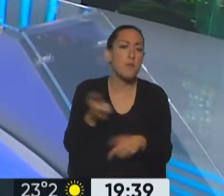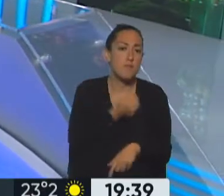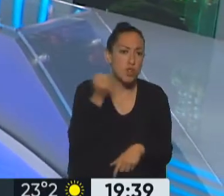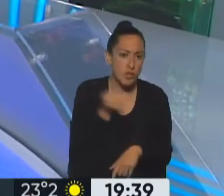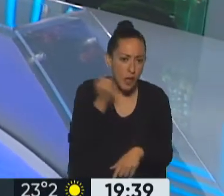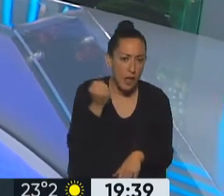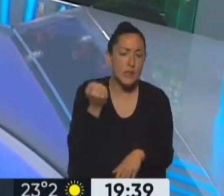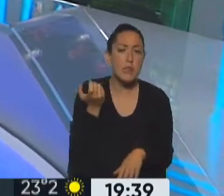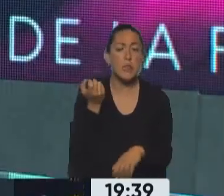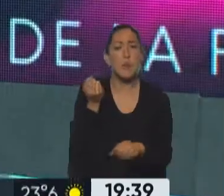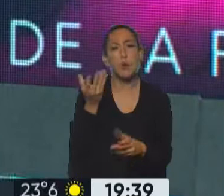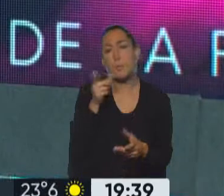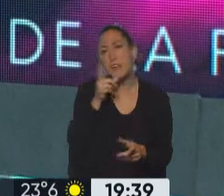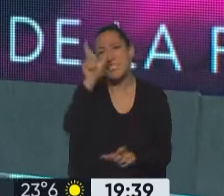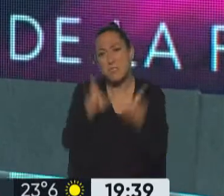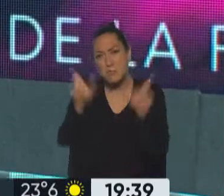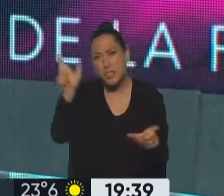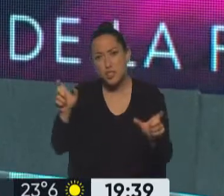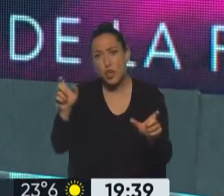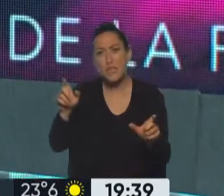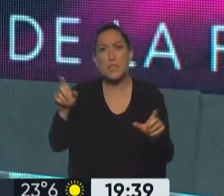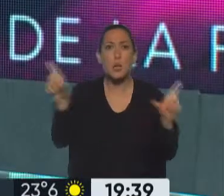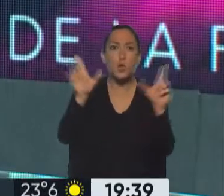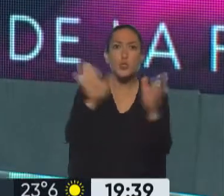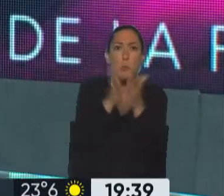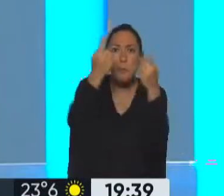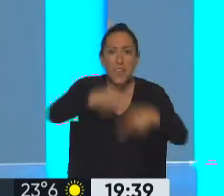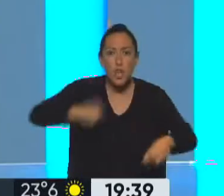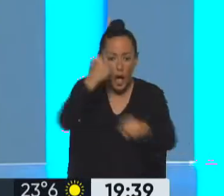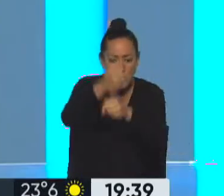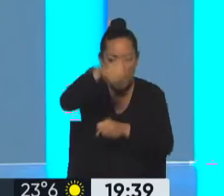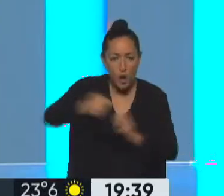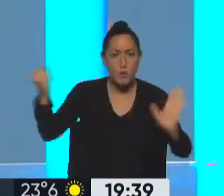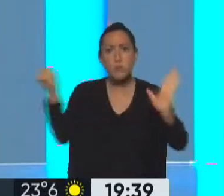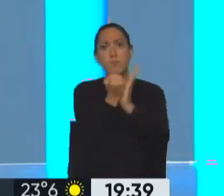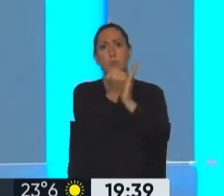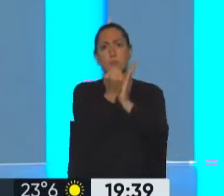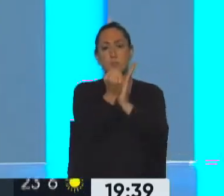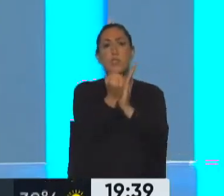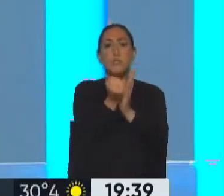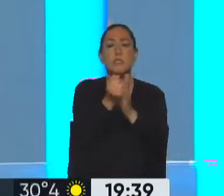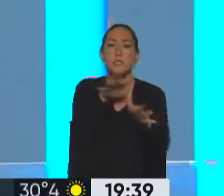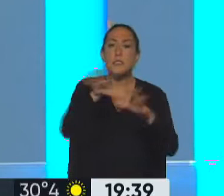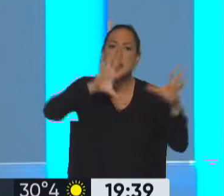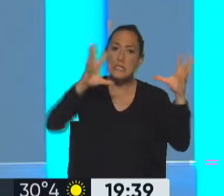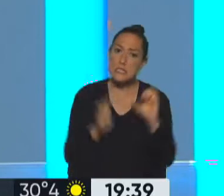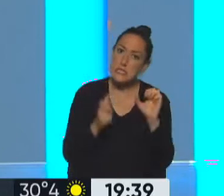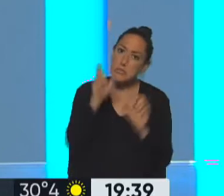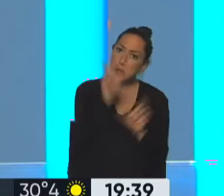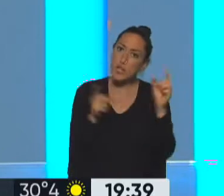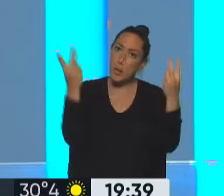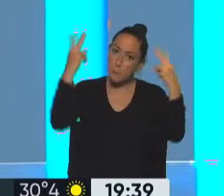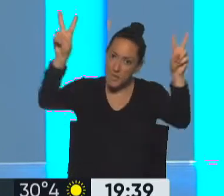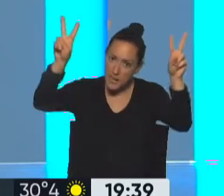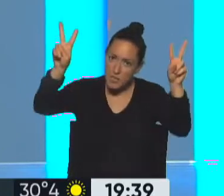porque se suele estigmatizar todavía los medios de comunicación Sí hay una crisis migratoria todos los días en los titulares